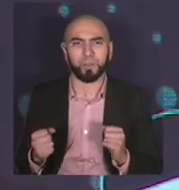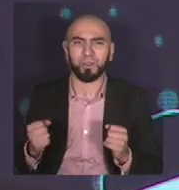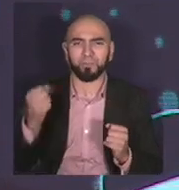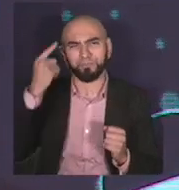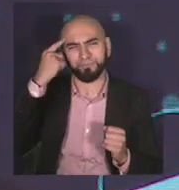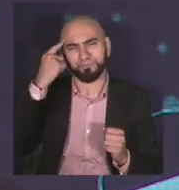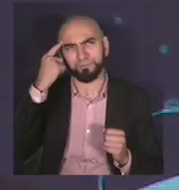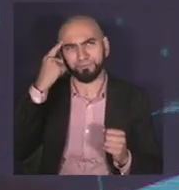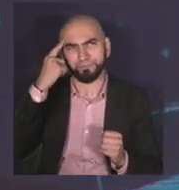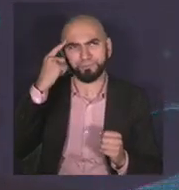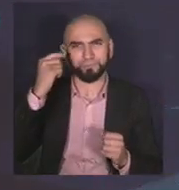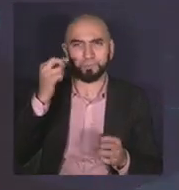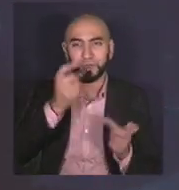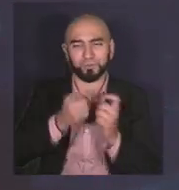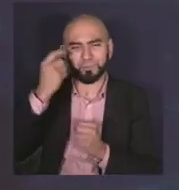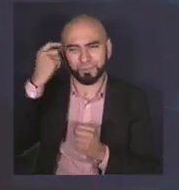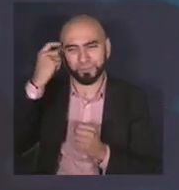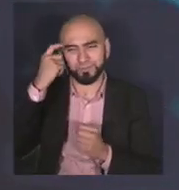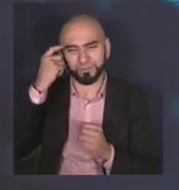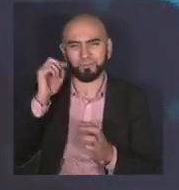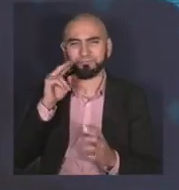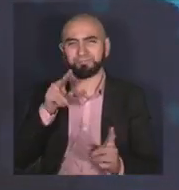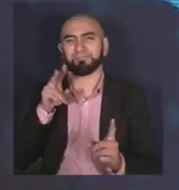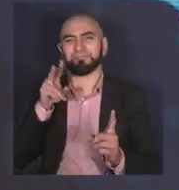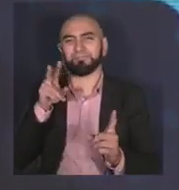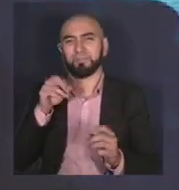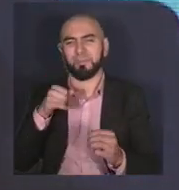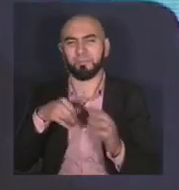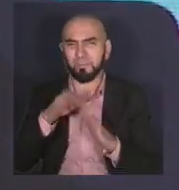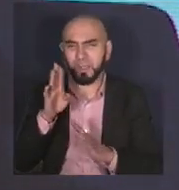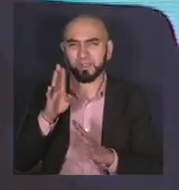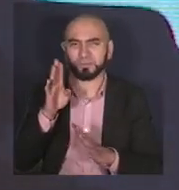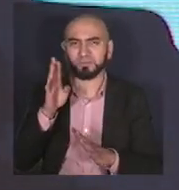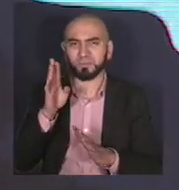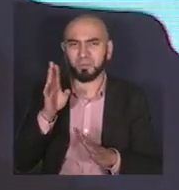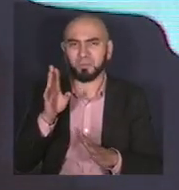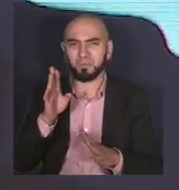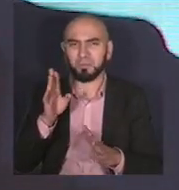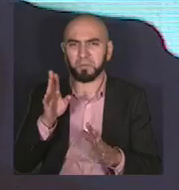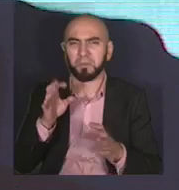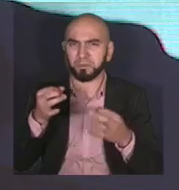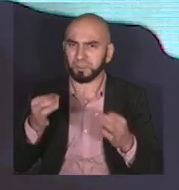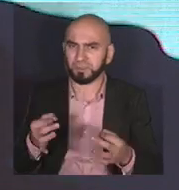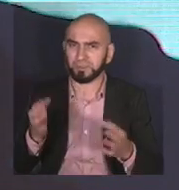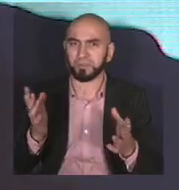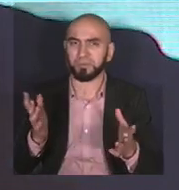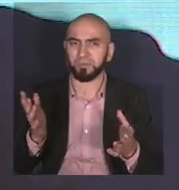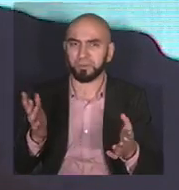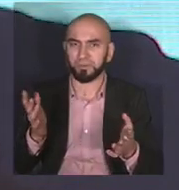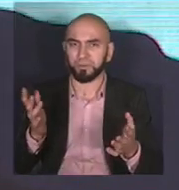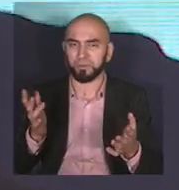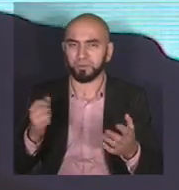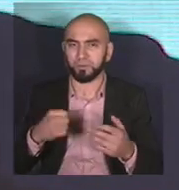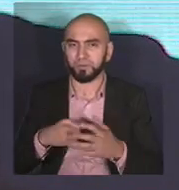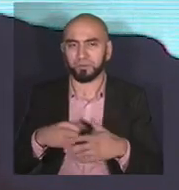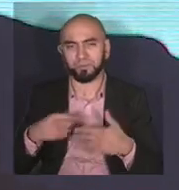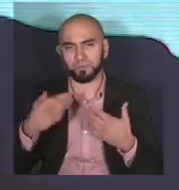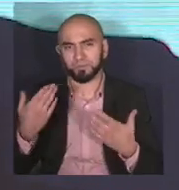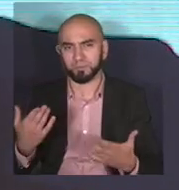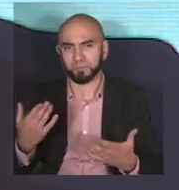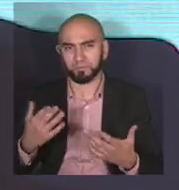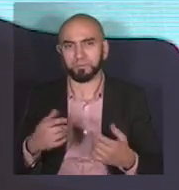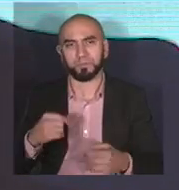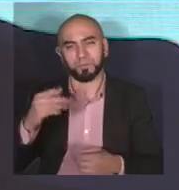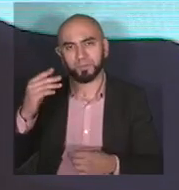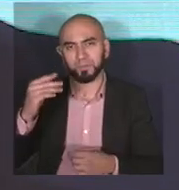como quizás más asertivo de lo que normalmente se pide. Y Tom movió